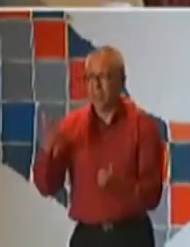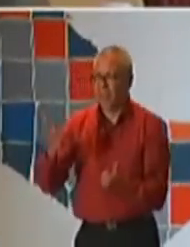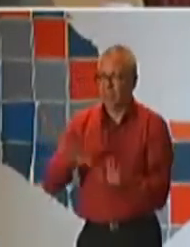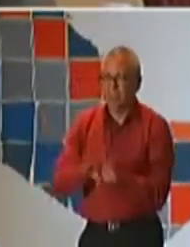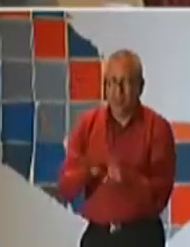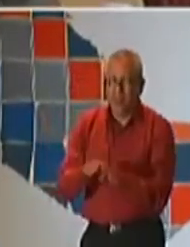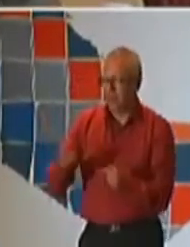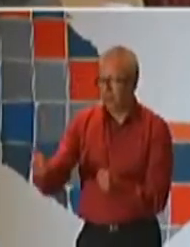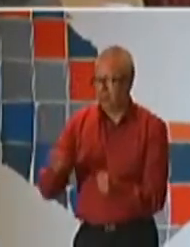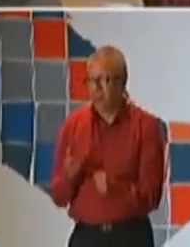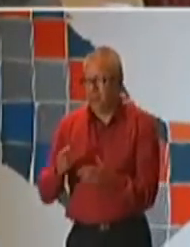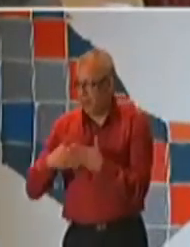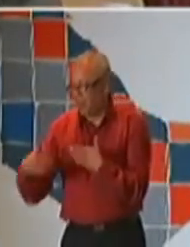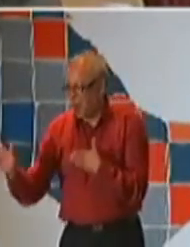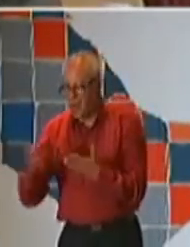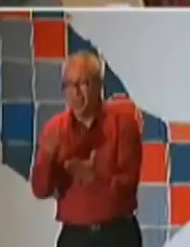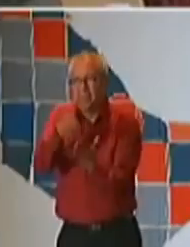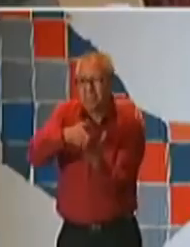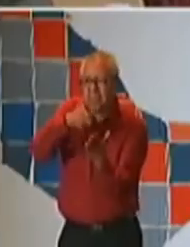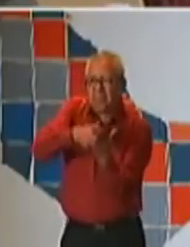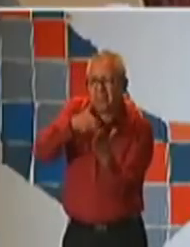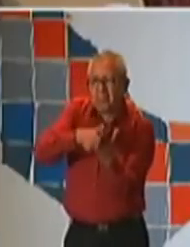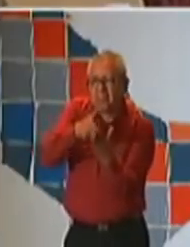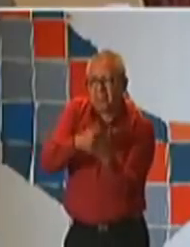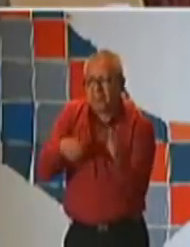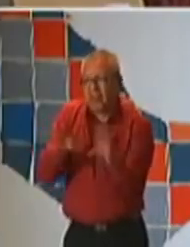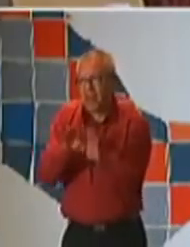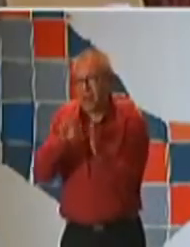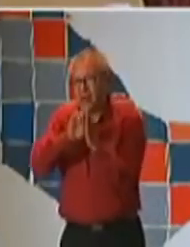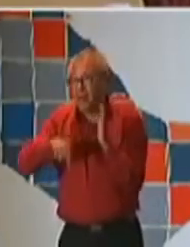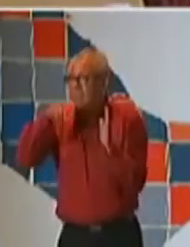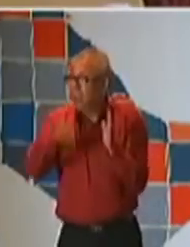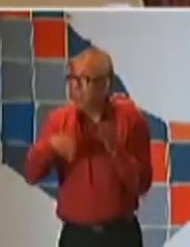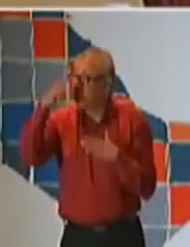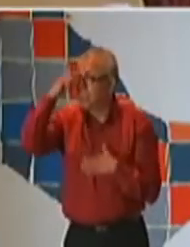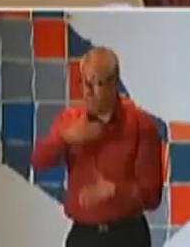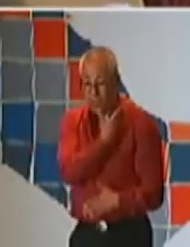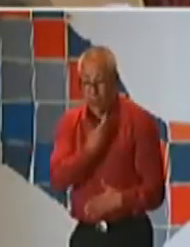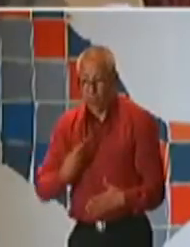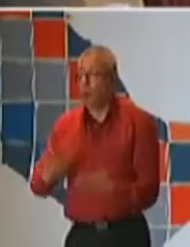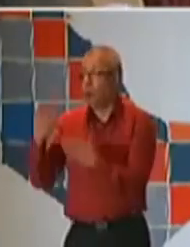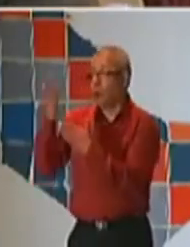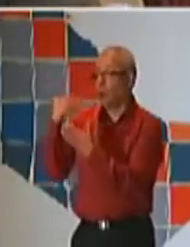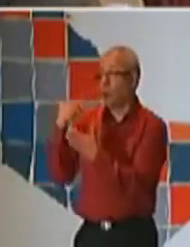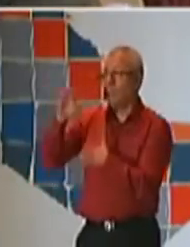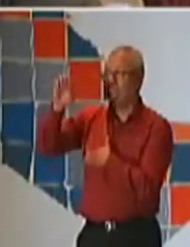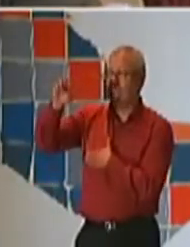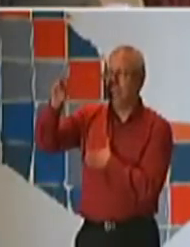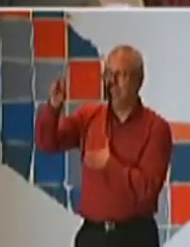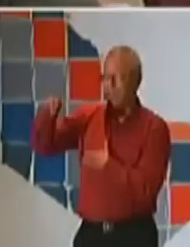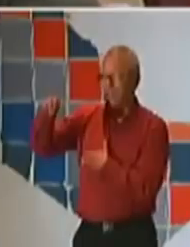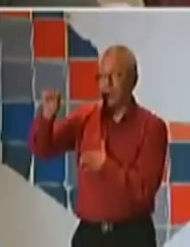y el despido libre desde que Ernesto Cedillo dejó la presidencia de México pasó a integrar los